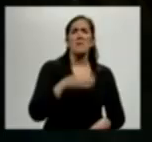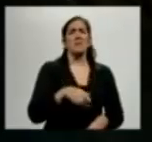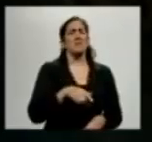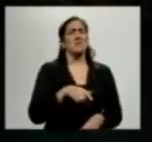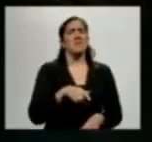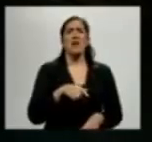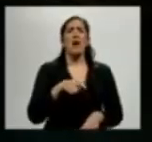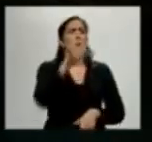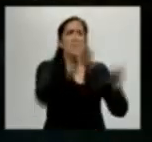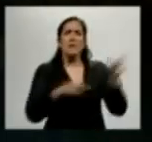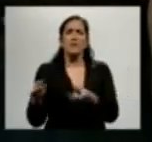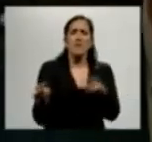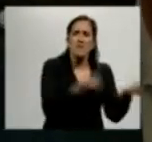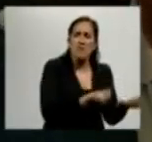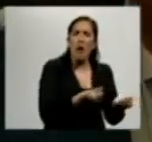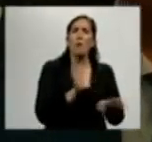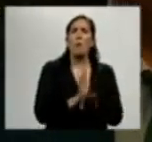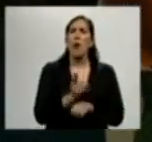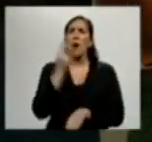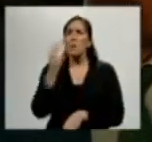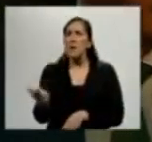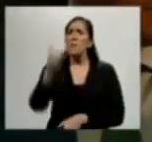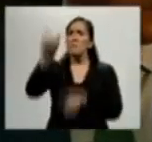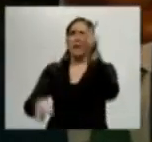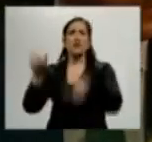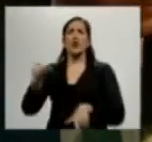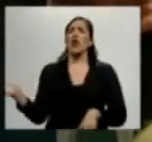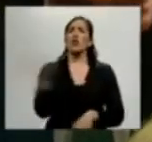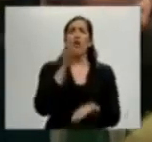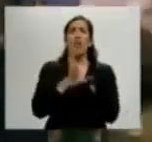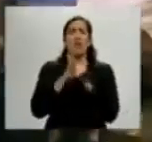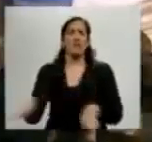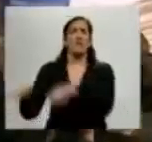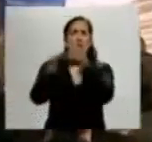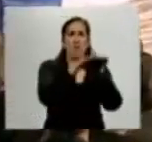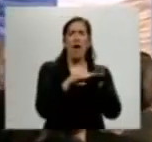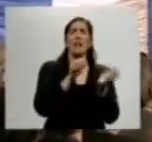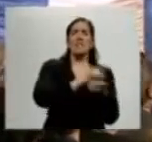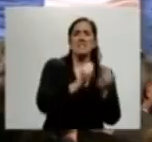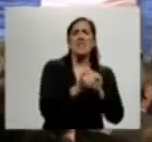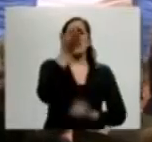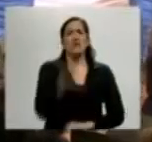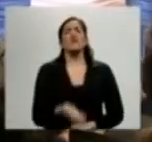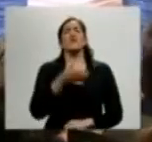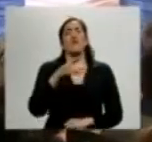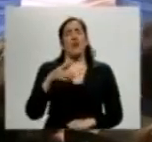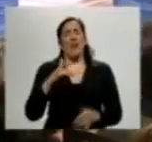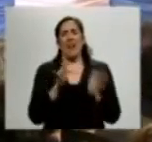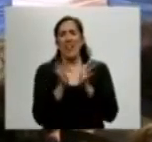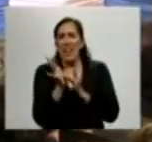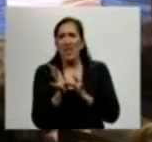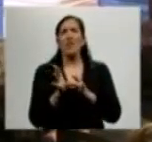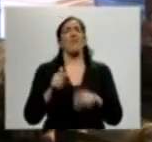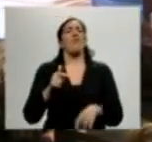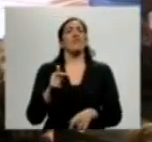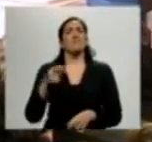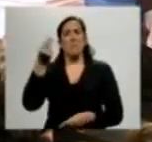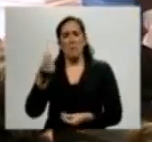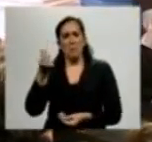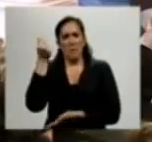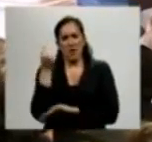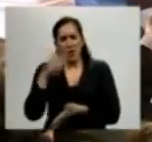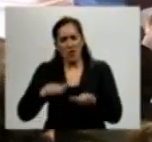se concibe a la persona en términos igualitarios basado en sexo, religión, origen y riqueza. También más